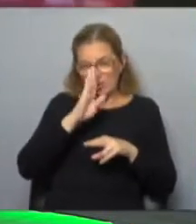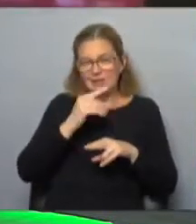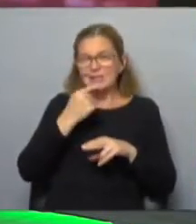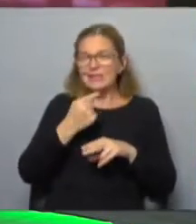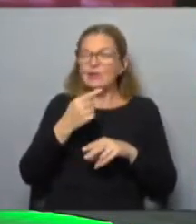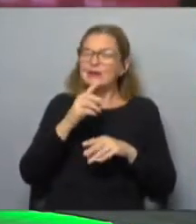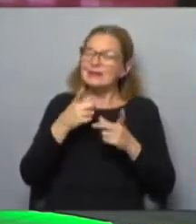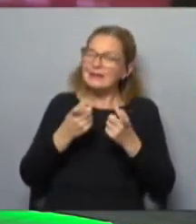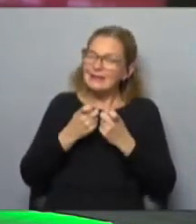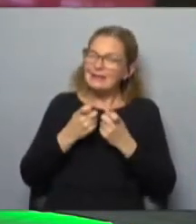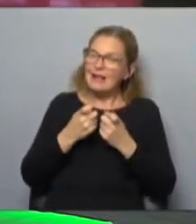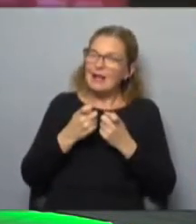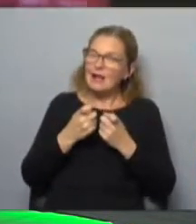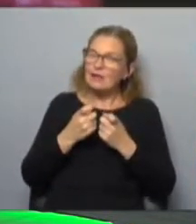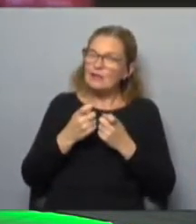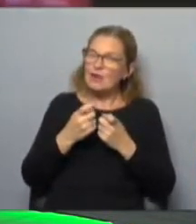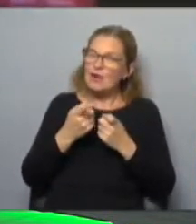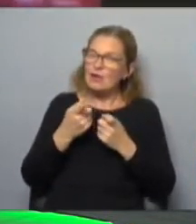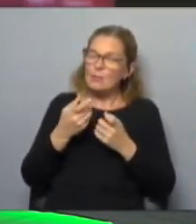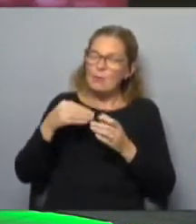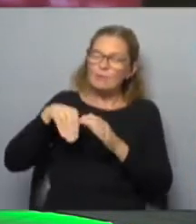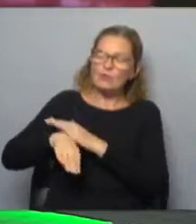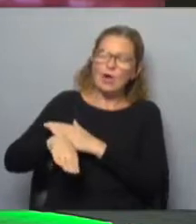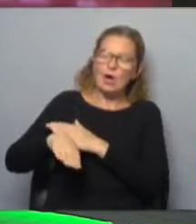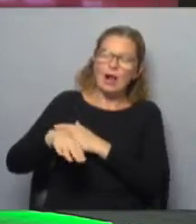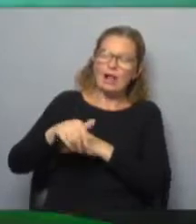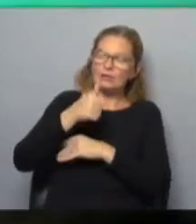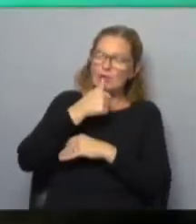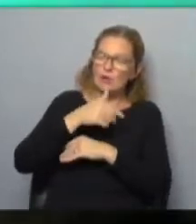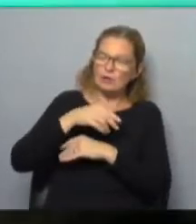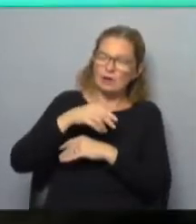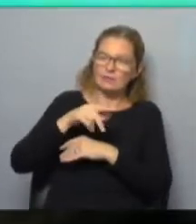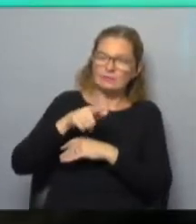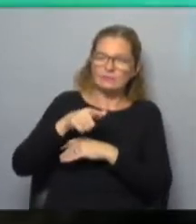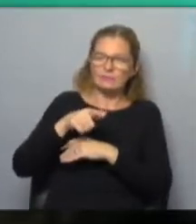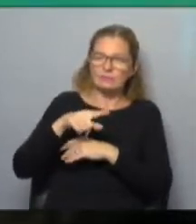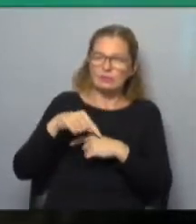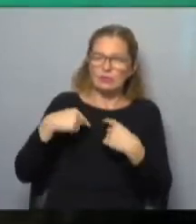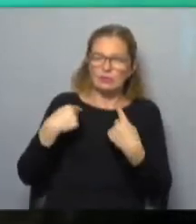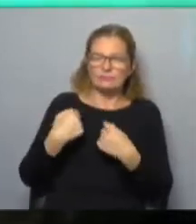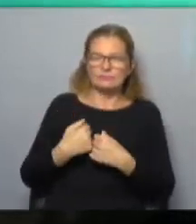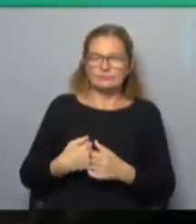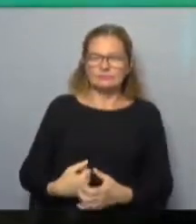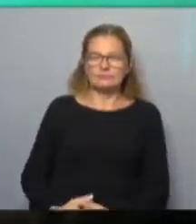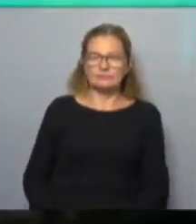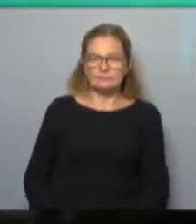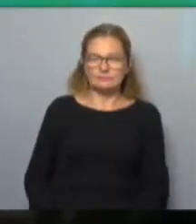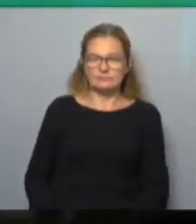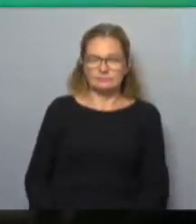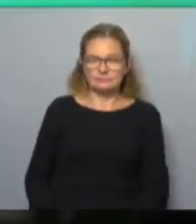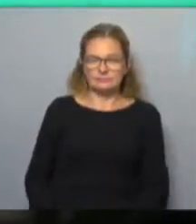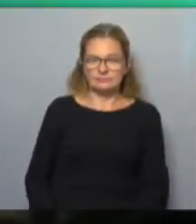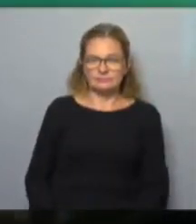necesario enviar al fascismo a las cloacas de la historia. Todo lo que hicimos y el pueblo brasilero